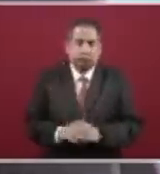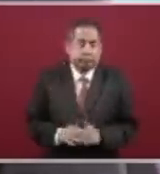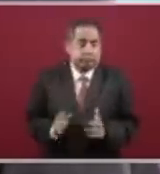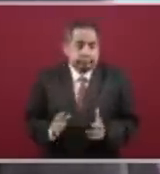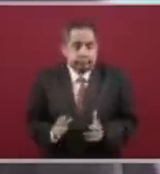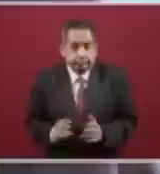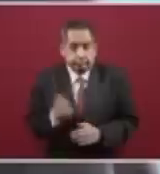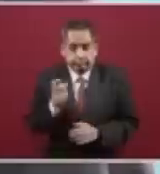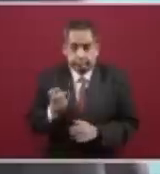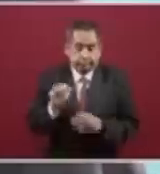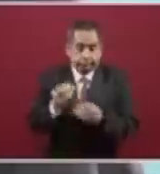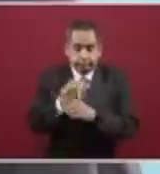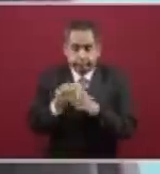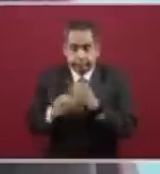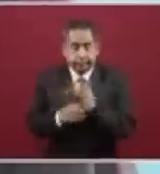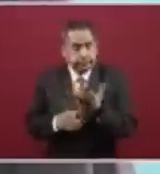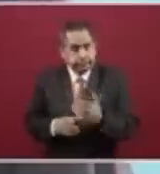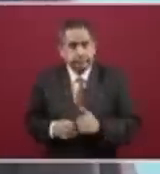así